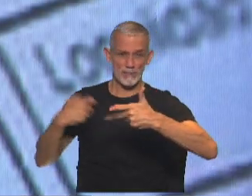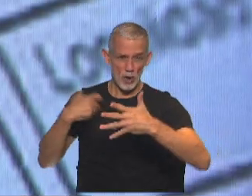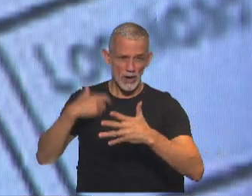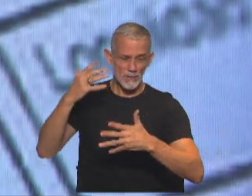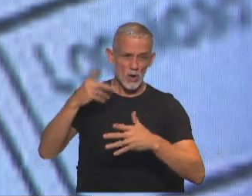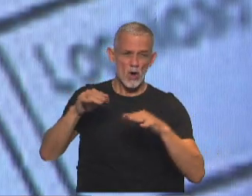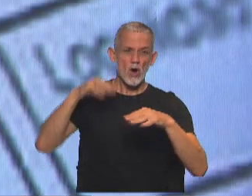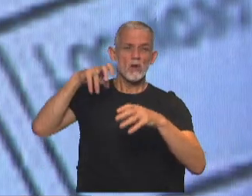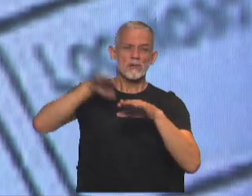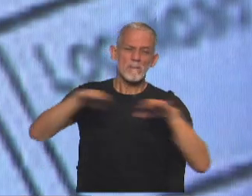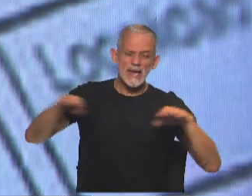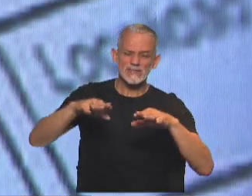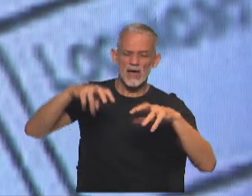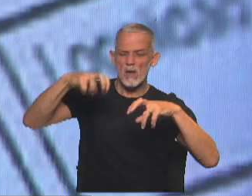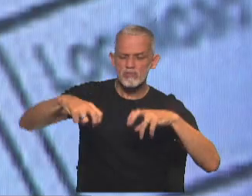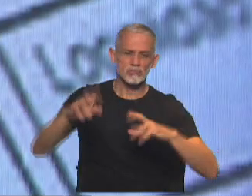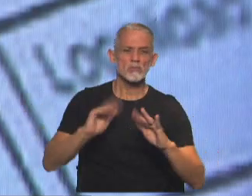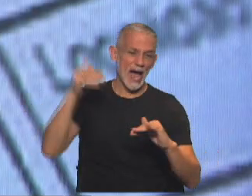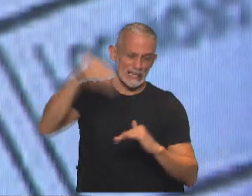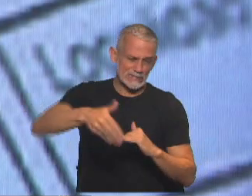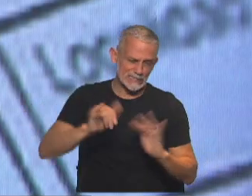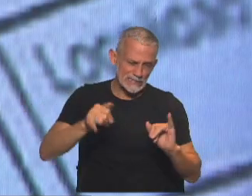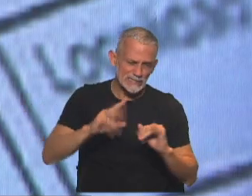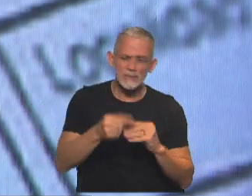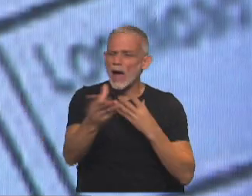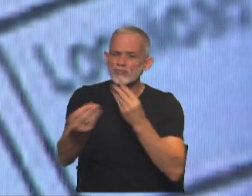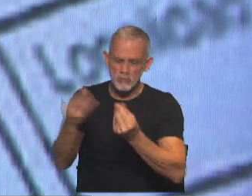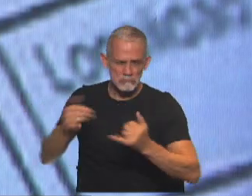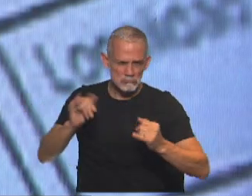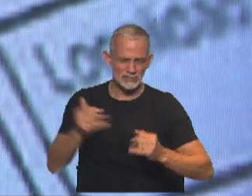contra del impuesto, pero que sí va a asistir, que va a asesorar a cada uno de esos sindicatos. Más información.